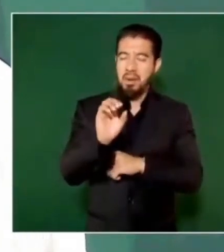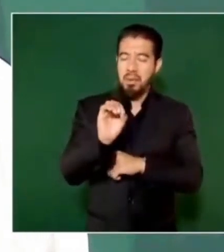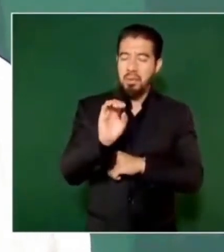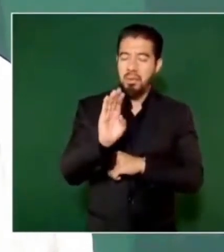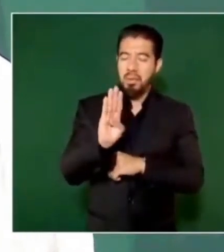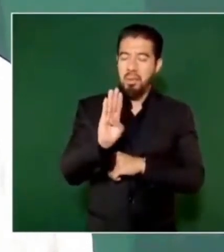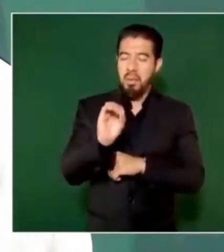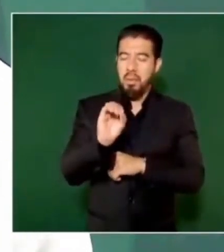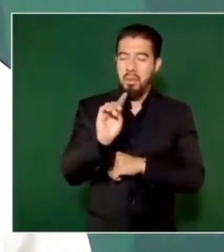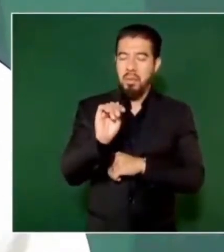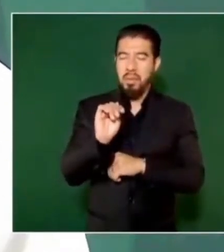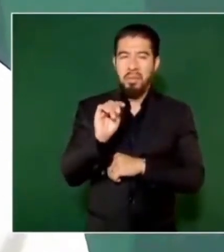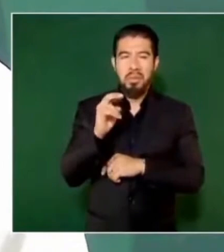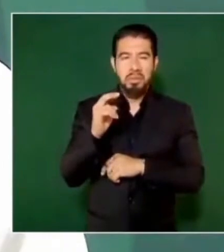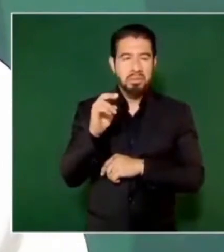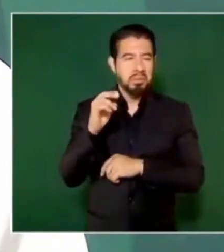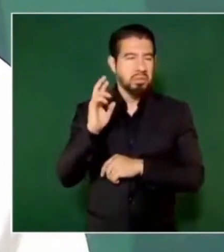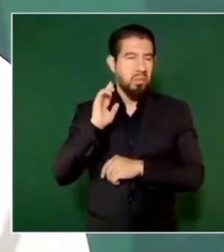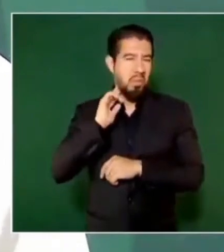Se entiende más